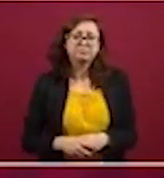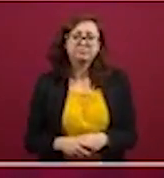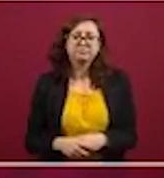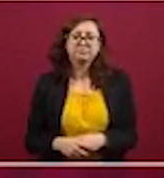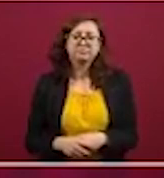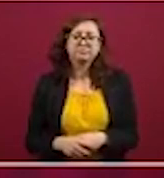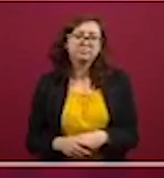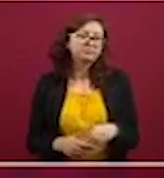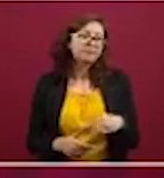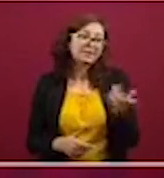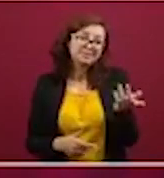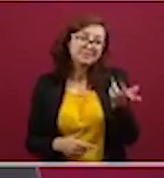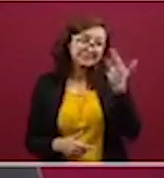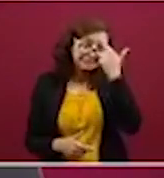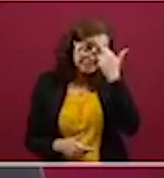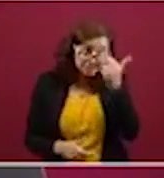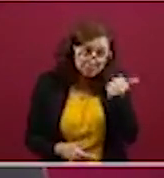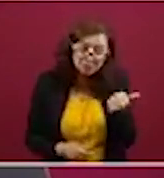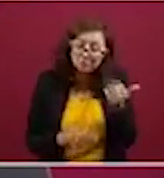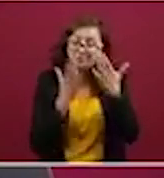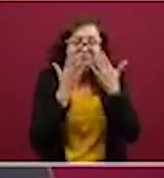no tienen la razón